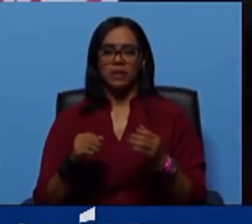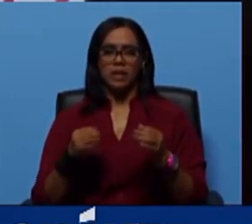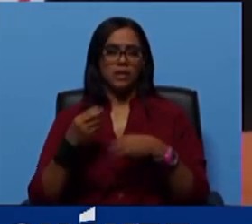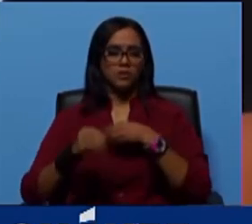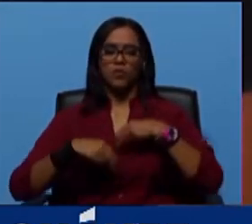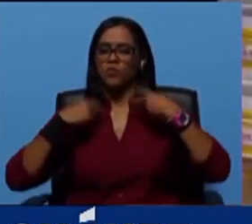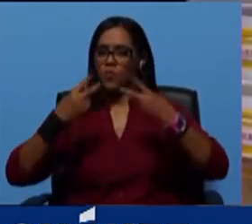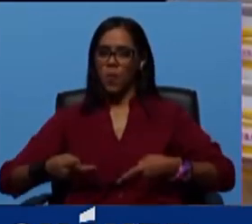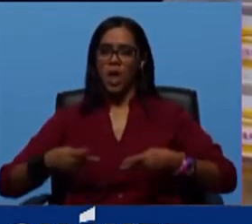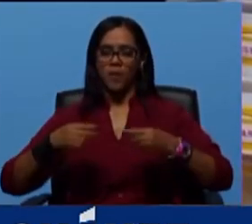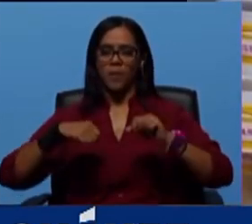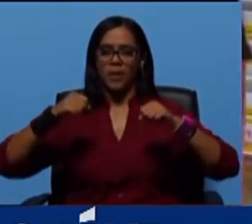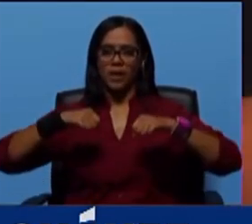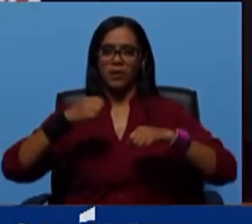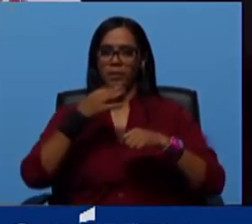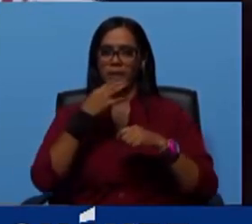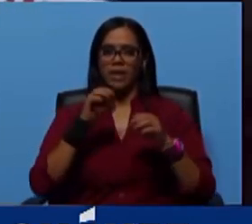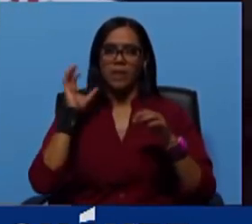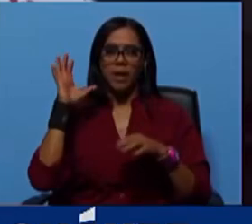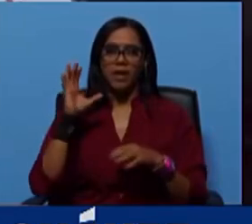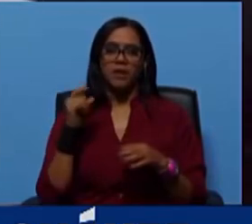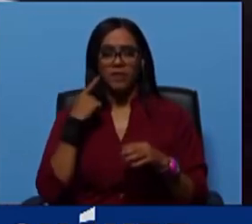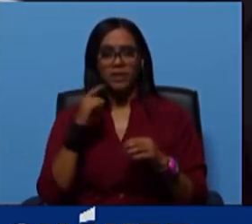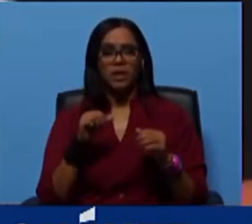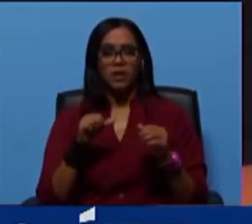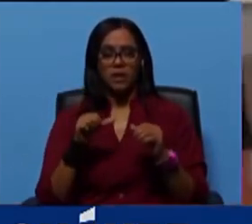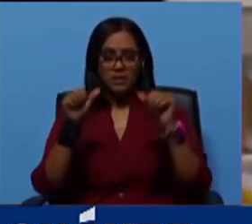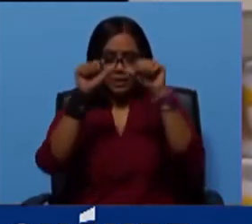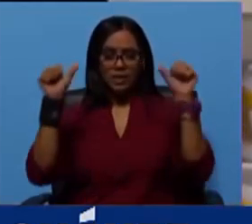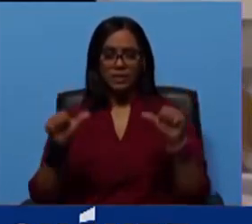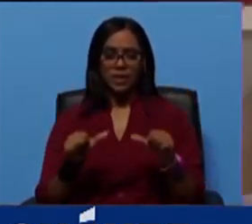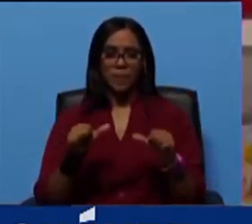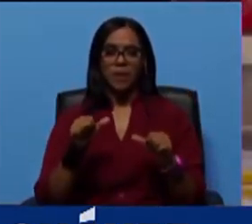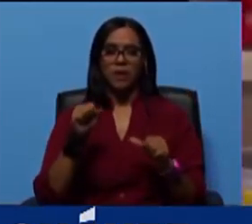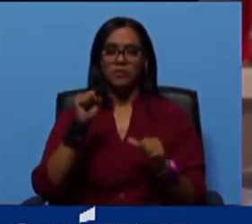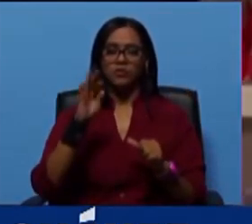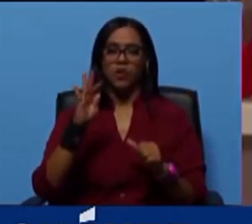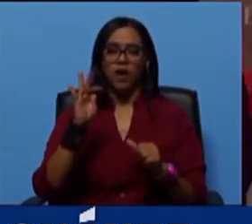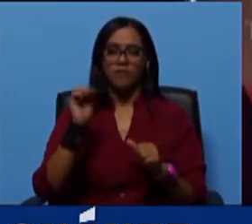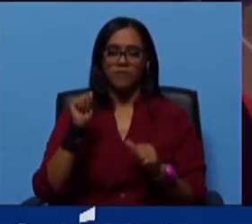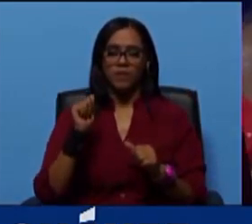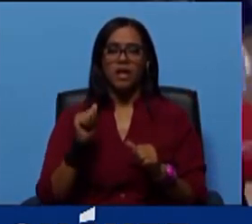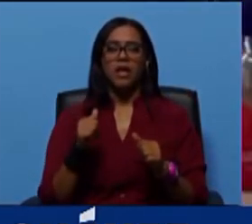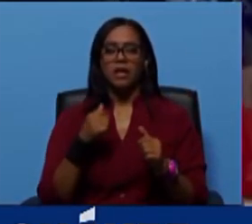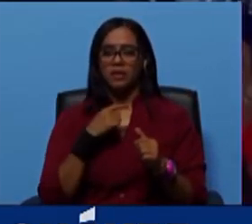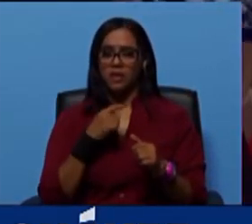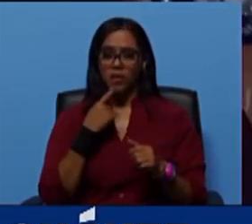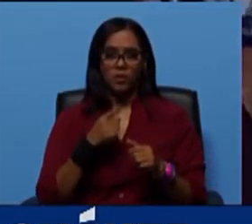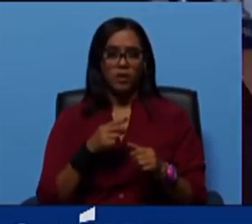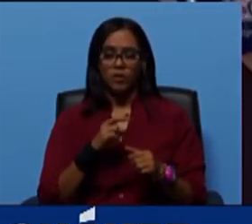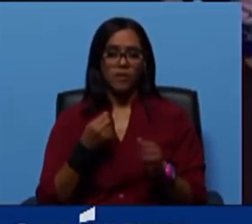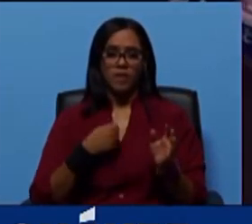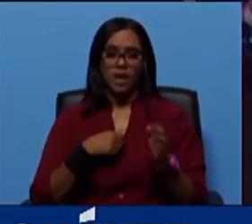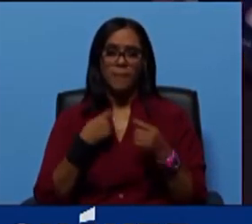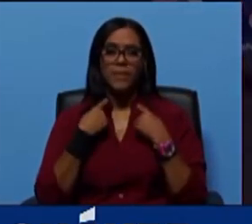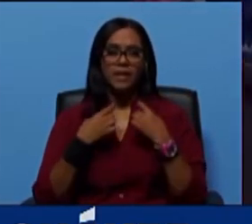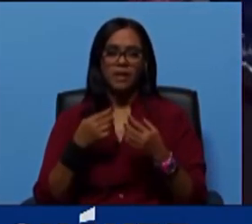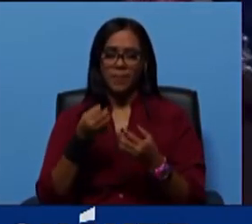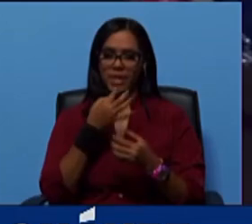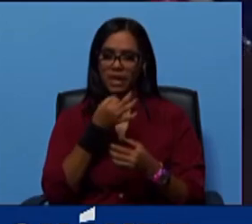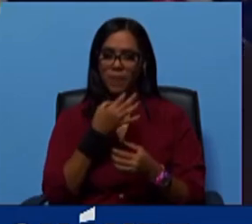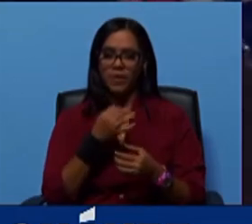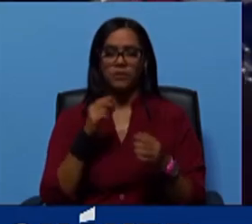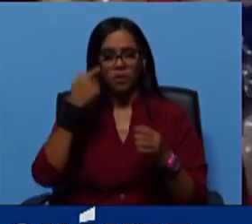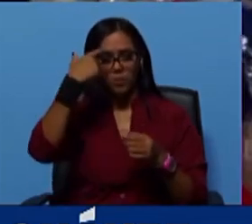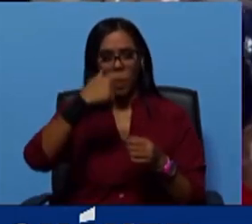de medicamentos en el país. Entonces, fíjate lo que logró el sistema SWAT. El sistema SWAT logró que no exista especulación en los medicamentos. Exacto. Entonces, y que nuestro